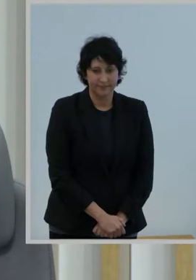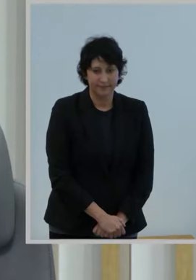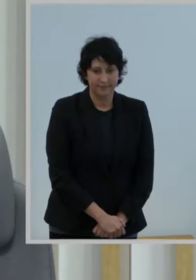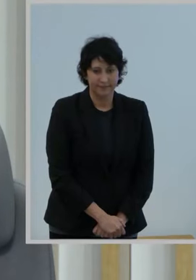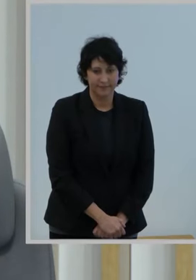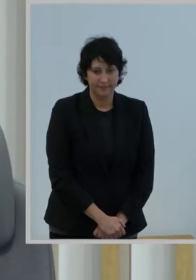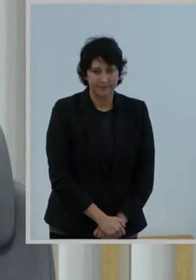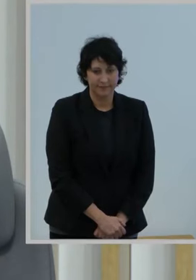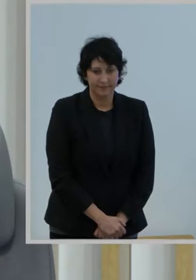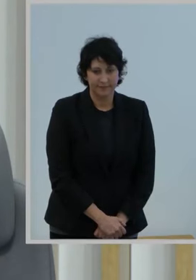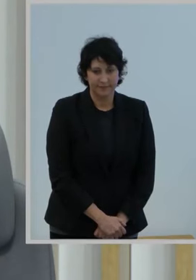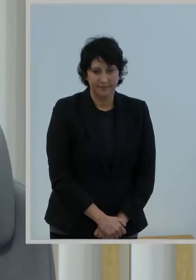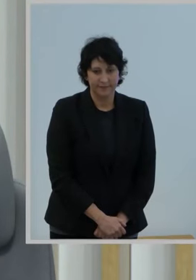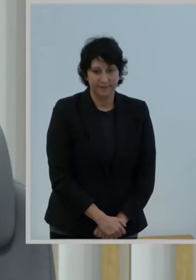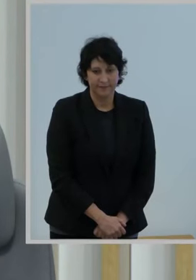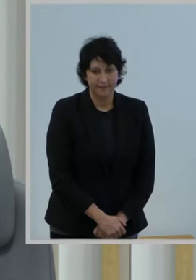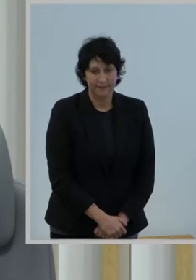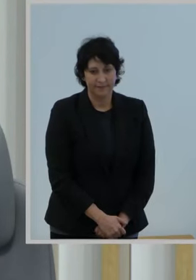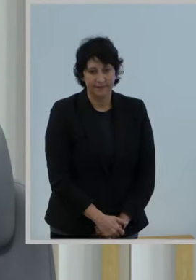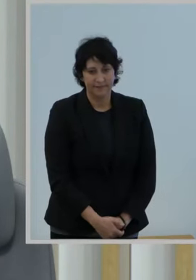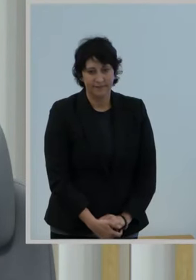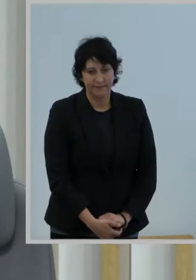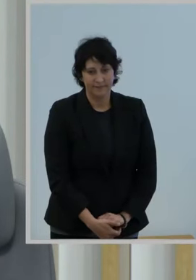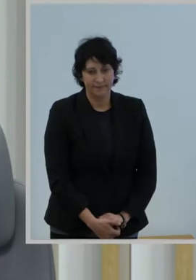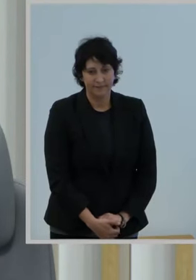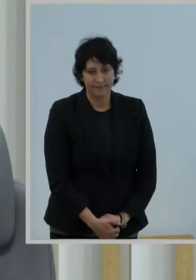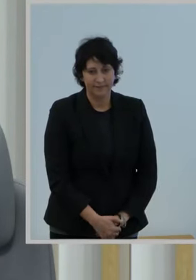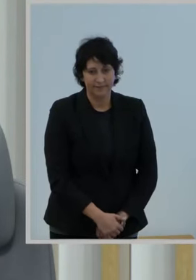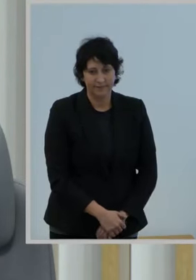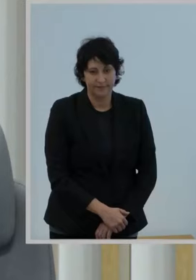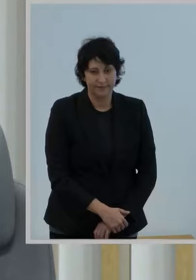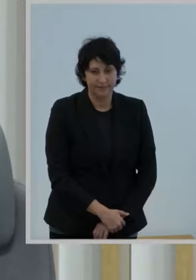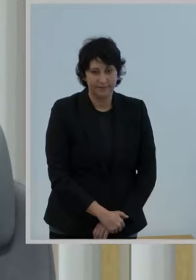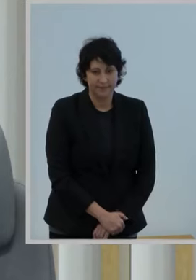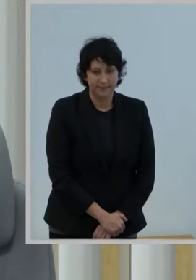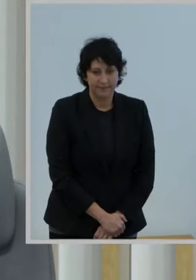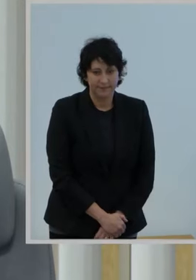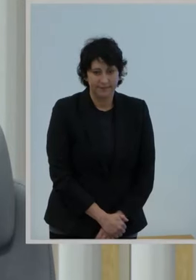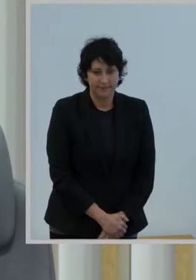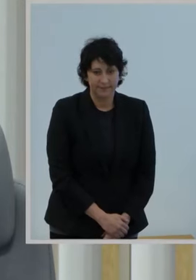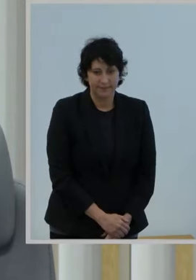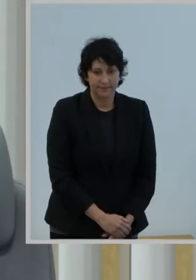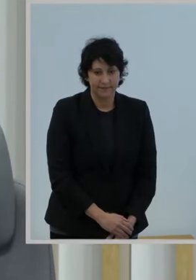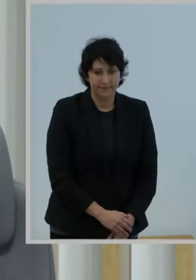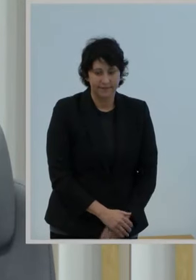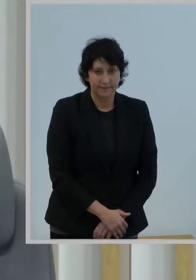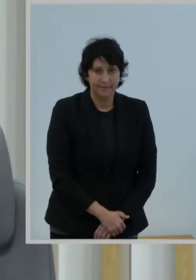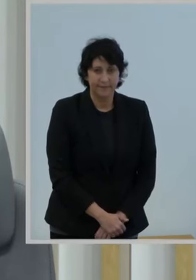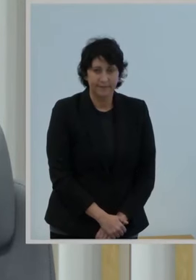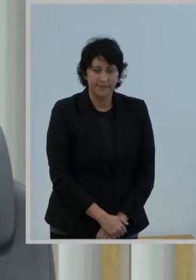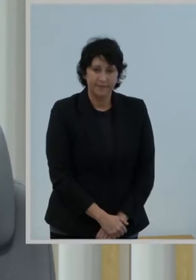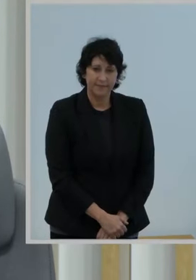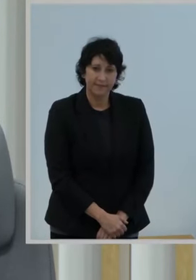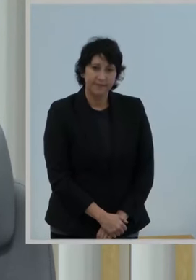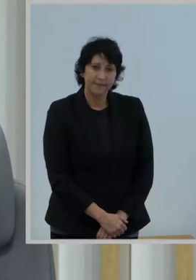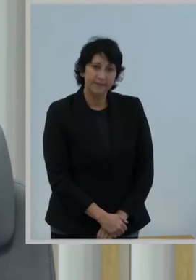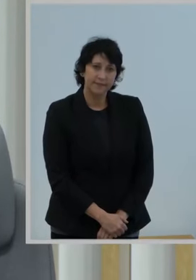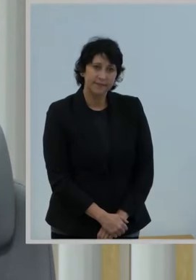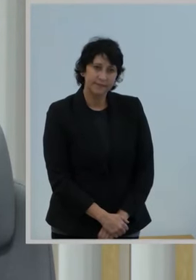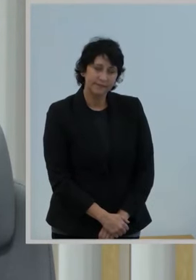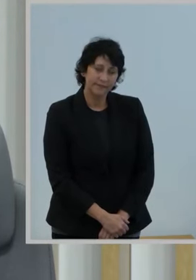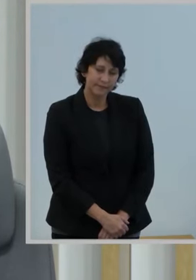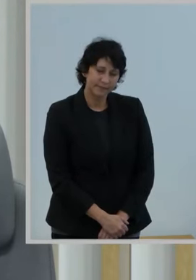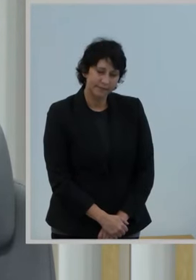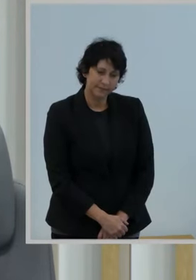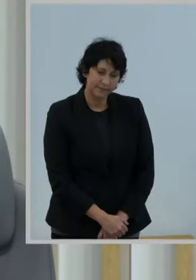alinear la histórica inversión federal destinada actualmente a la instalación de banda ancha